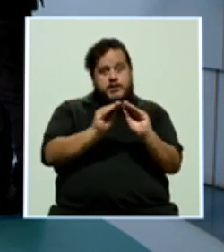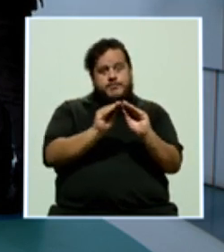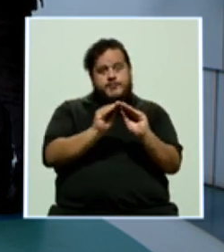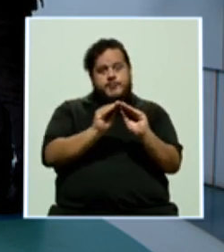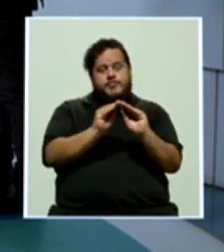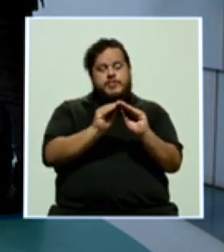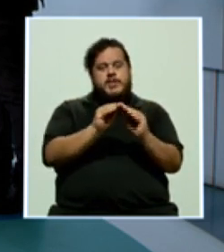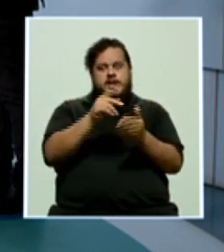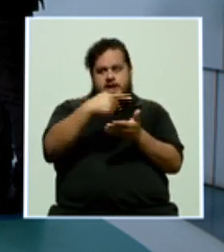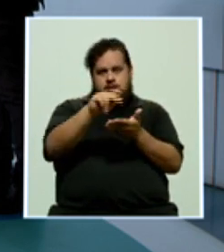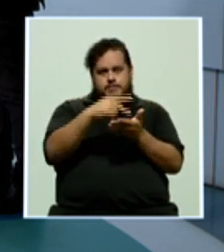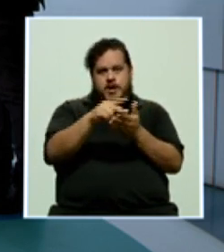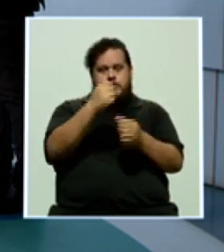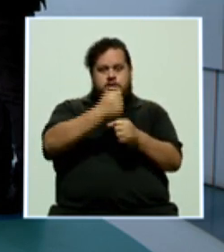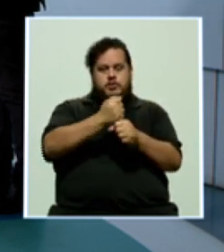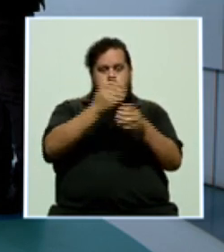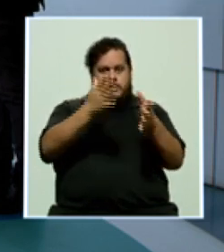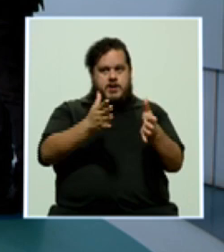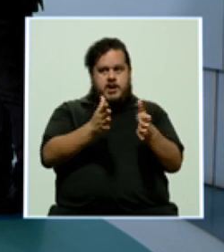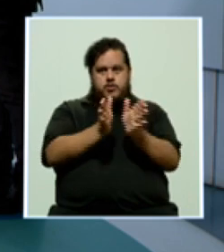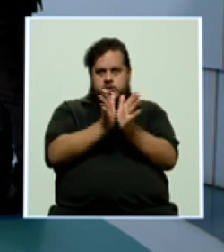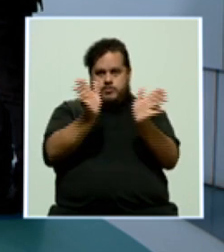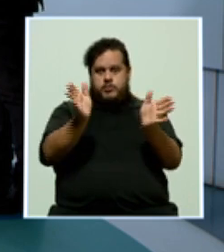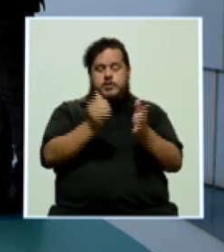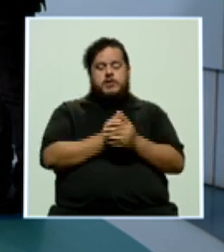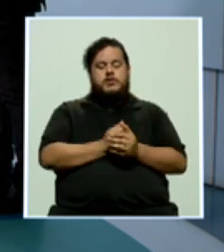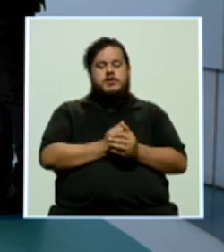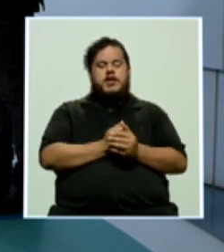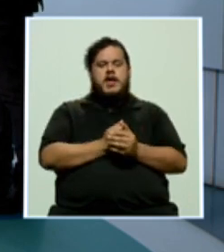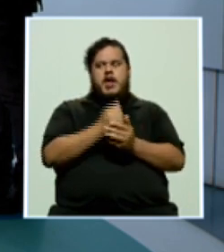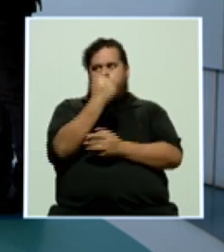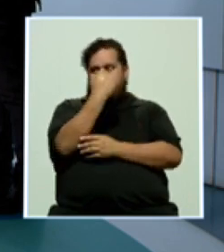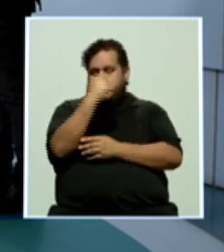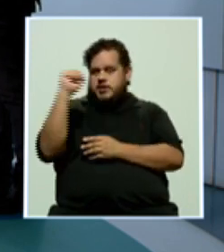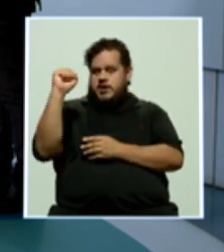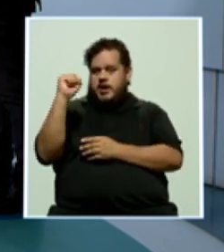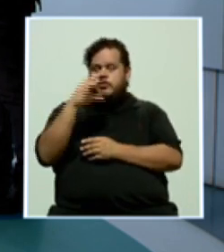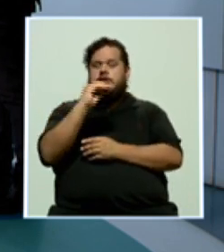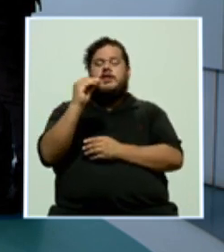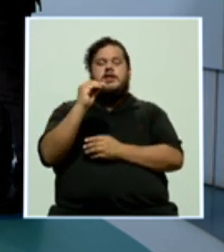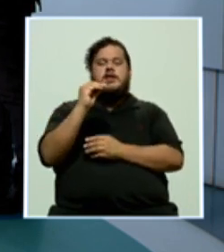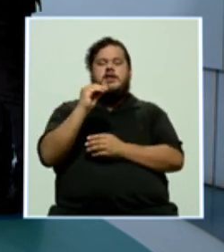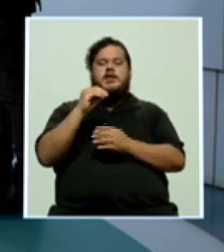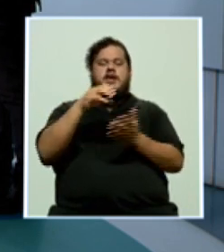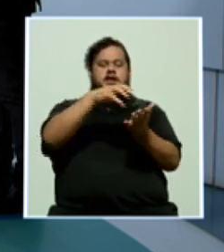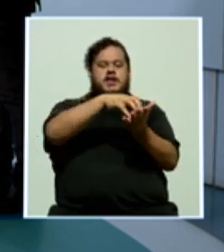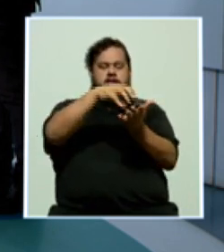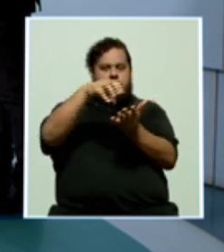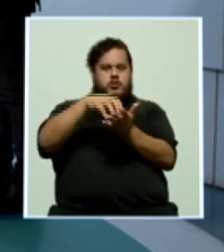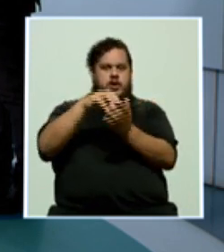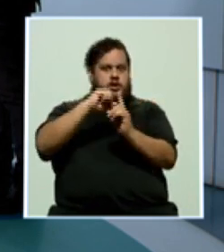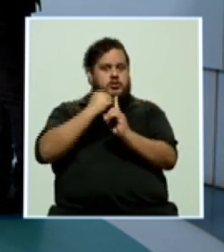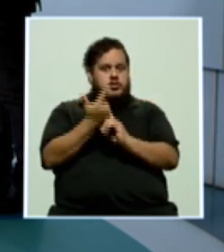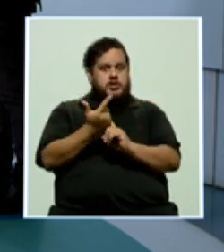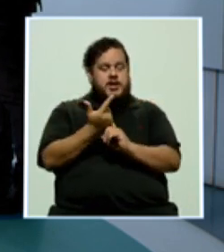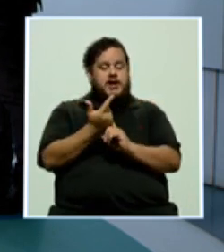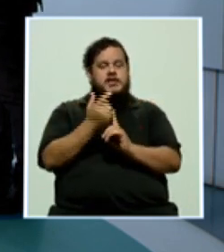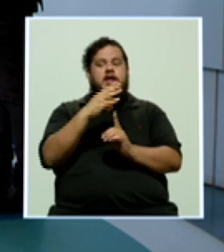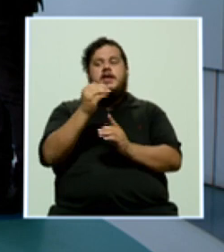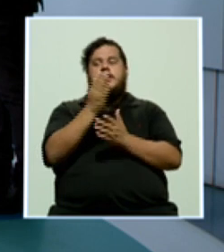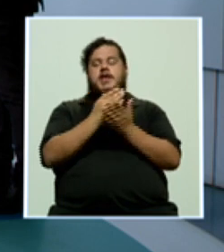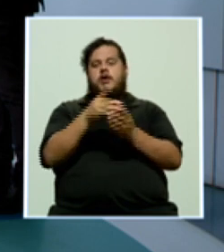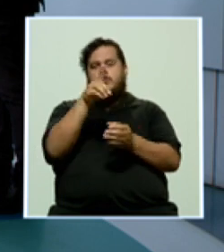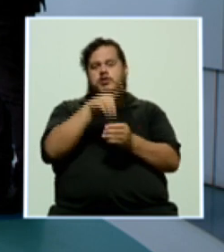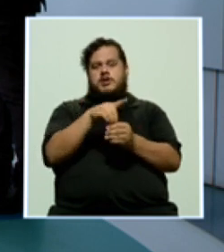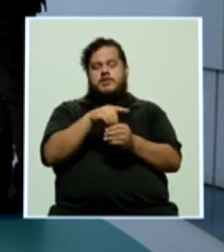el salario de los empleados públicos. Así es. Los sindicatos y sectores sociales, y algunos sectores sociales y algunos